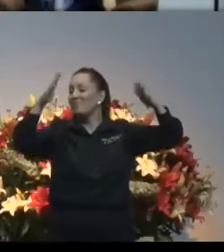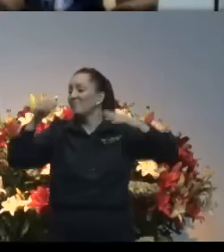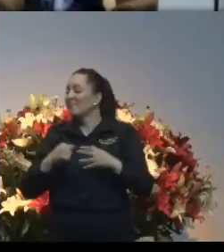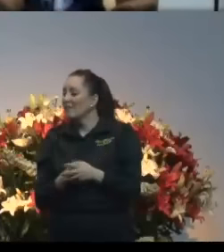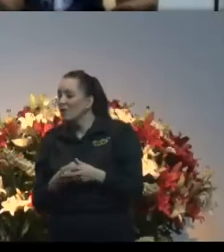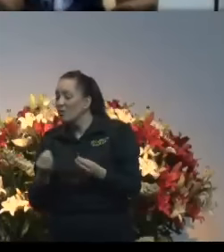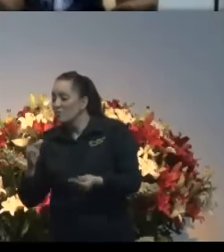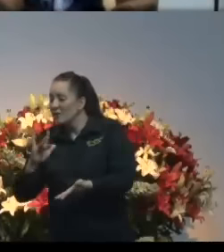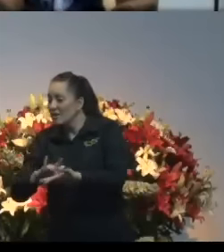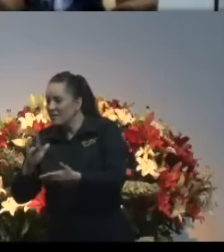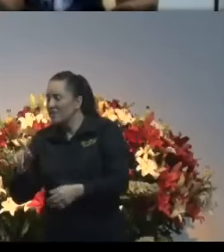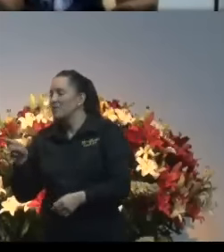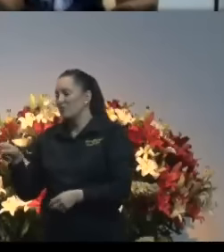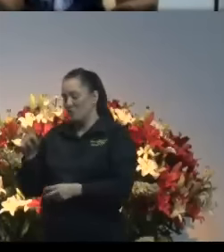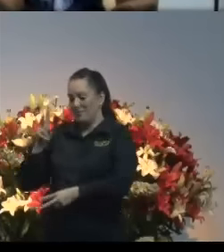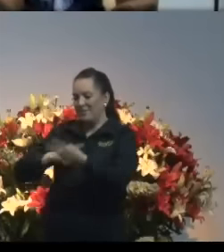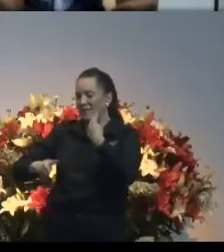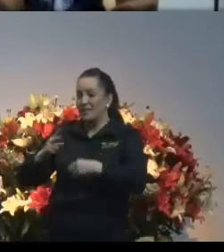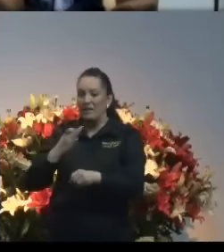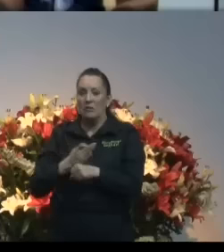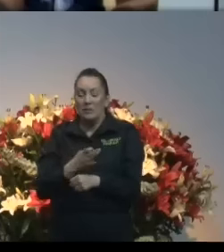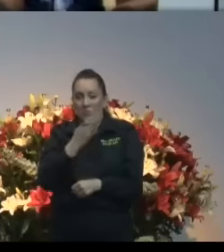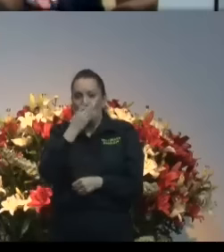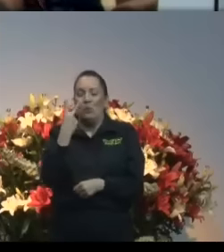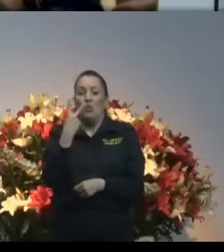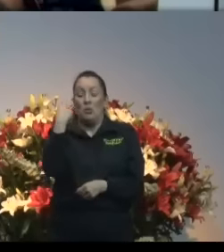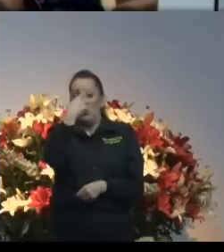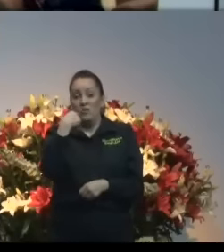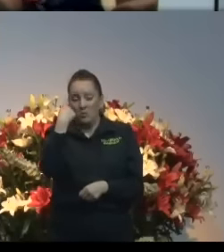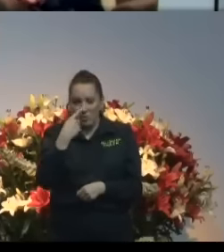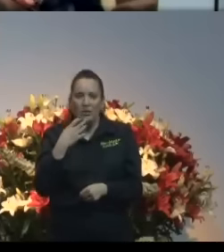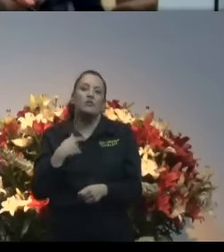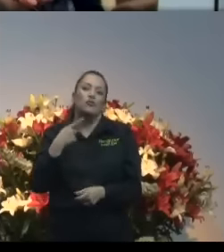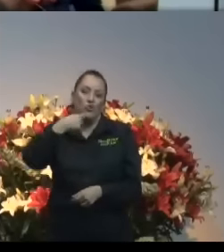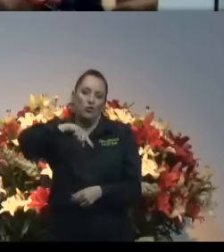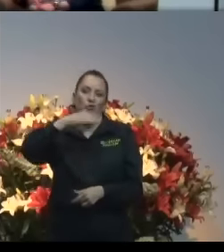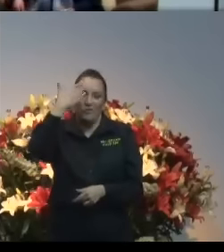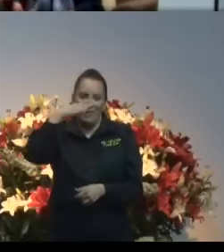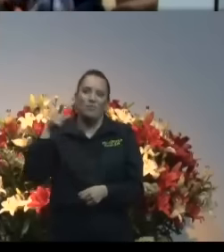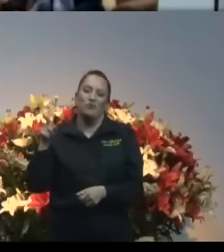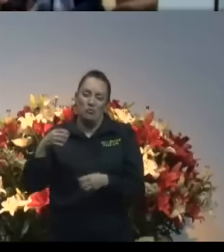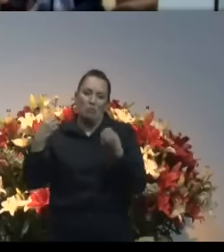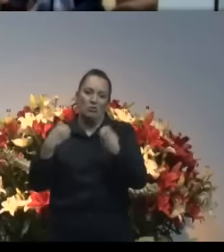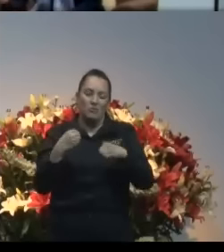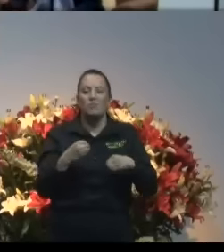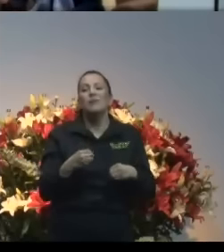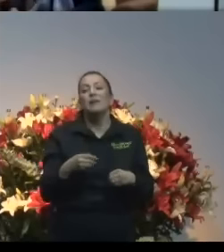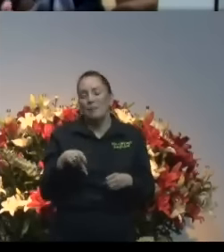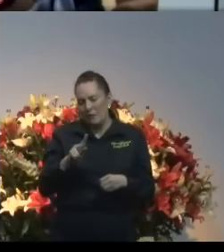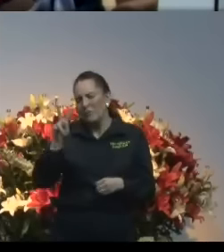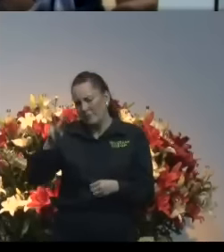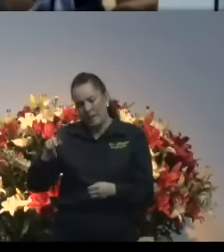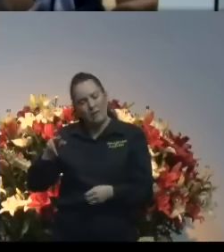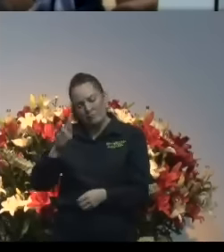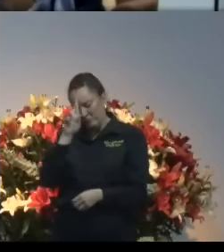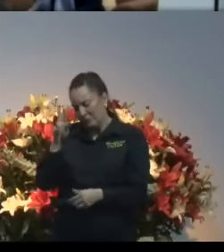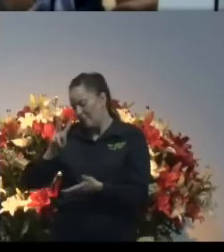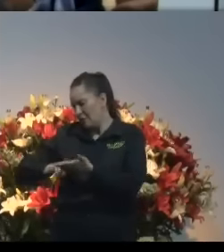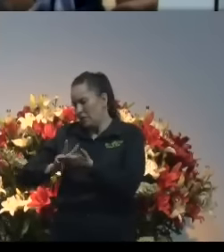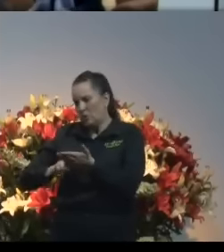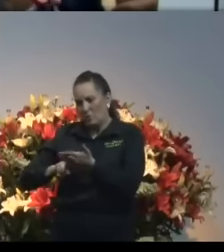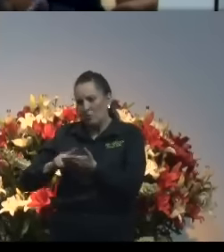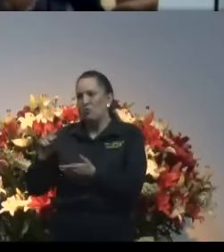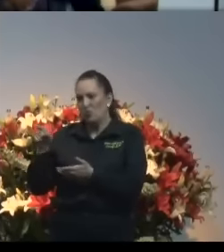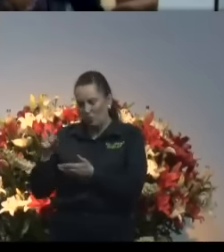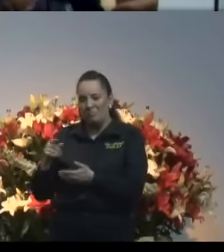Muchas gracias por habernos acompañado en estas casi 2 horas, Xochitl. Sabemos que la agenda de una campaña está llena, entonces valoramos mucho que te hayas dado este tiempo para platicar con nuestra